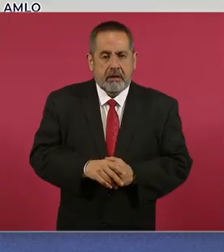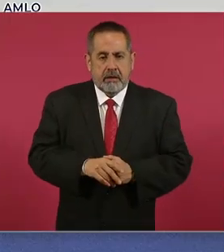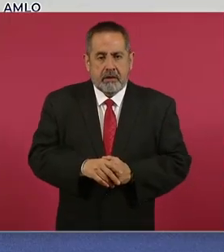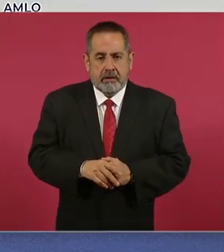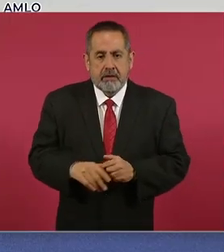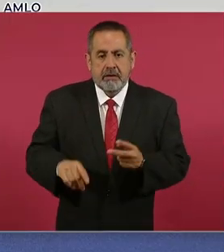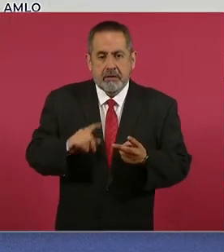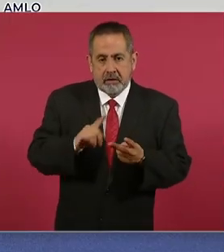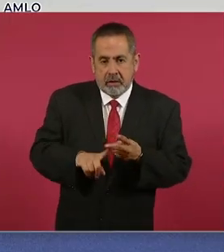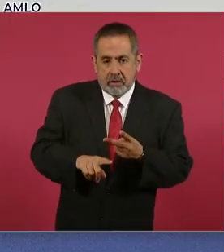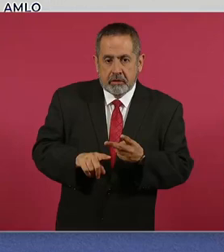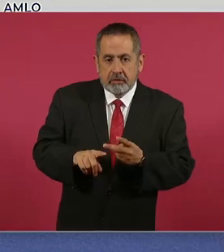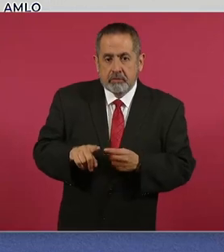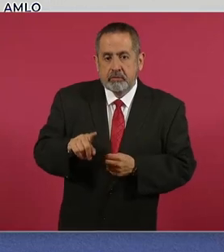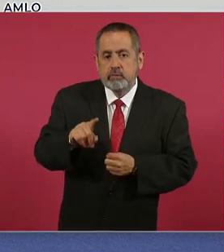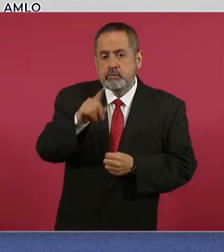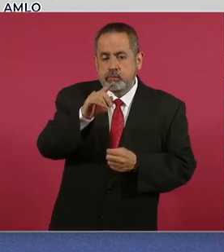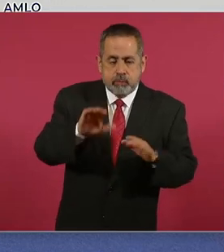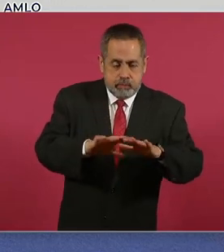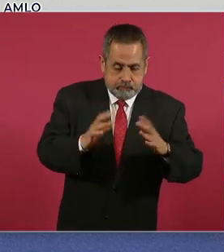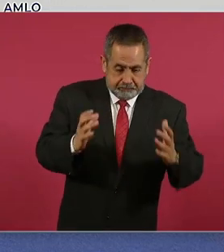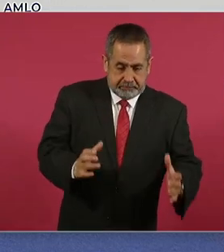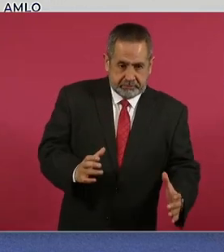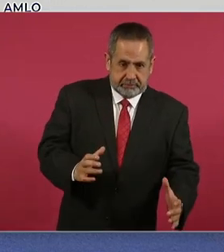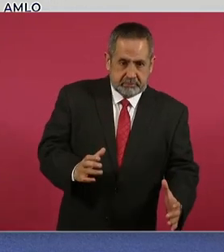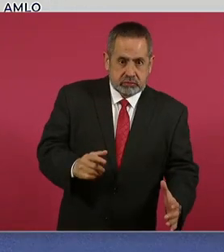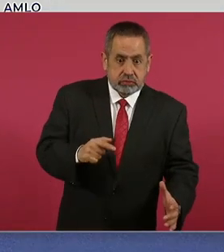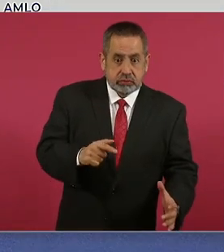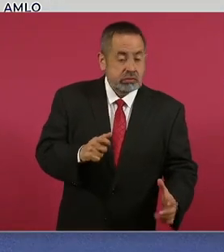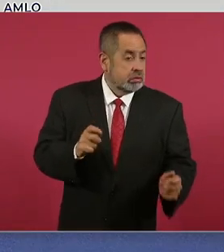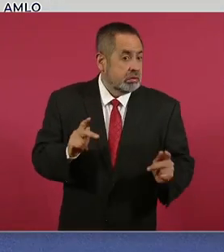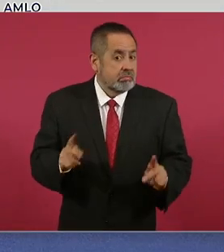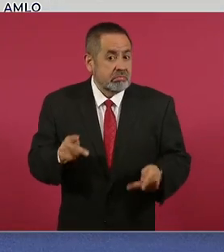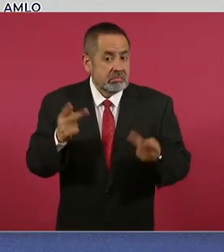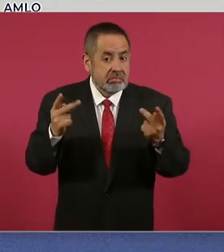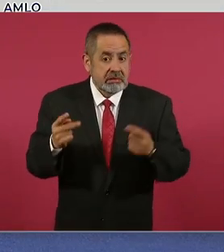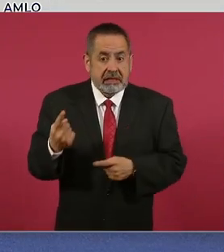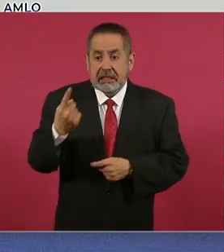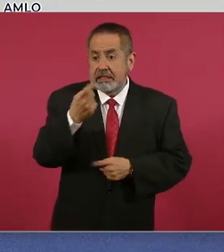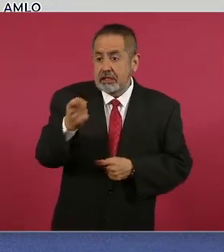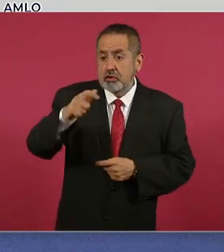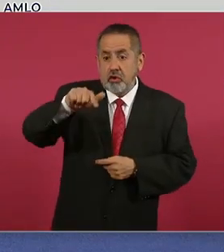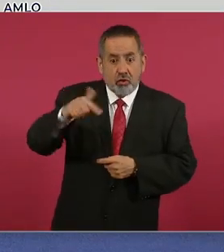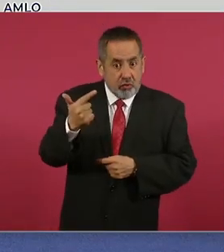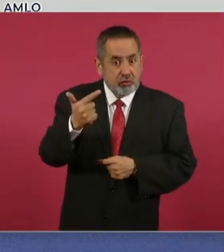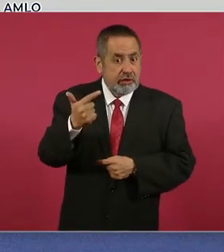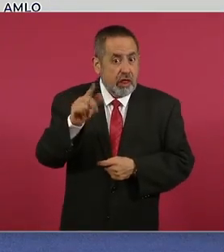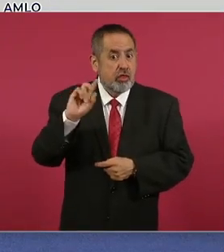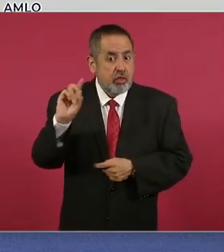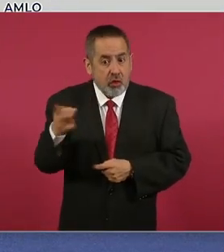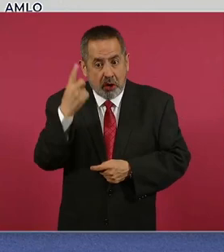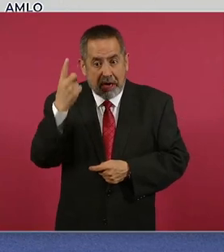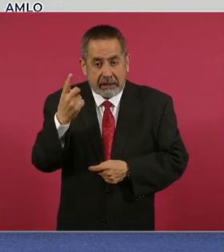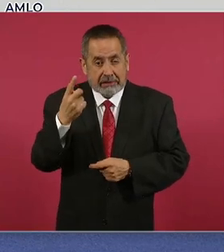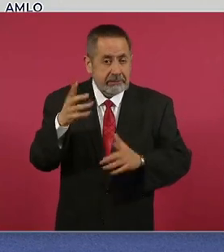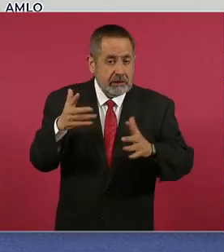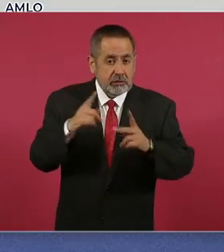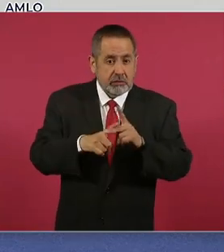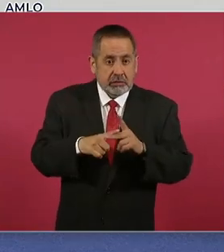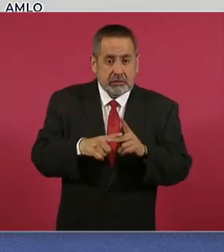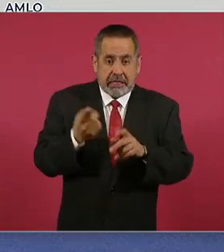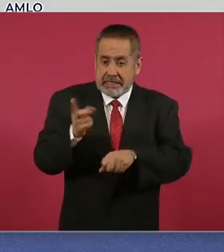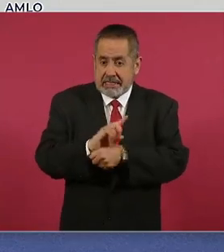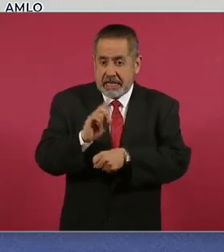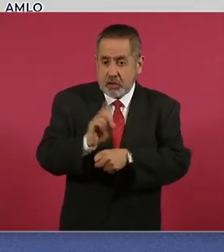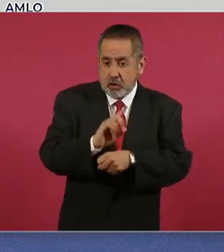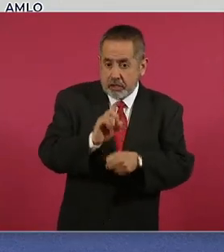Tuvieron un barril de casi 112 dólares promedio todos los